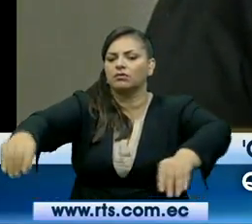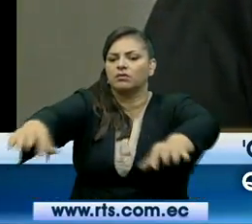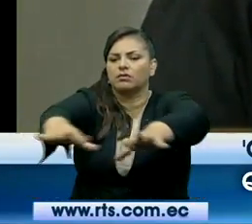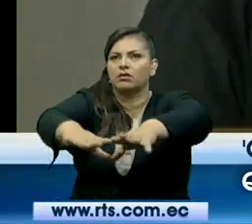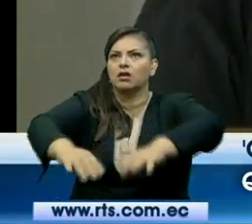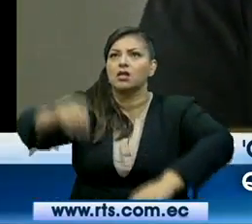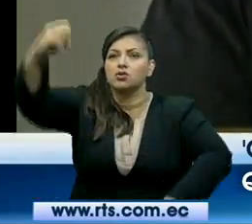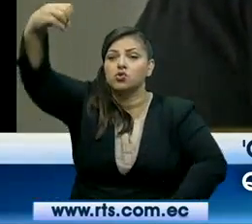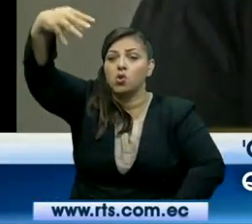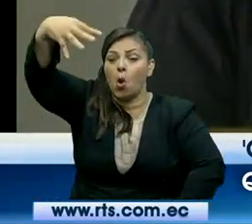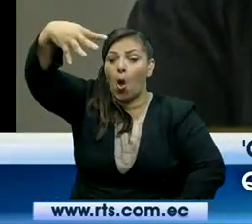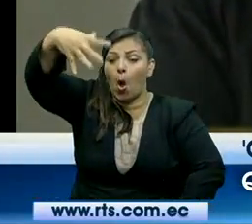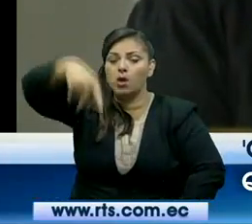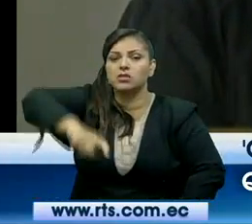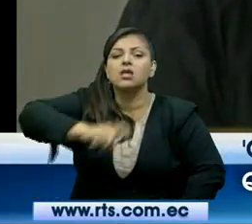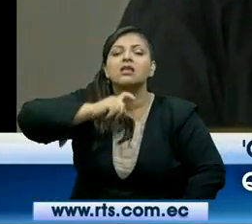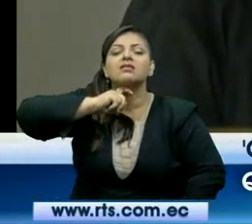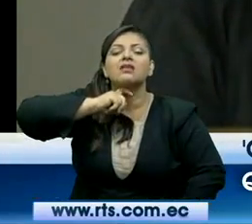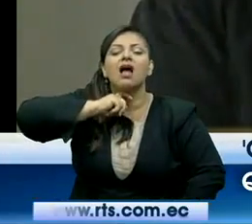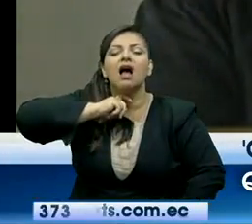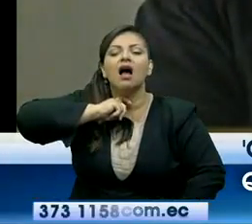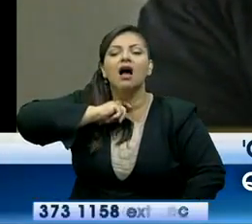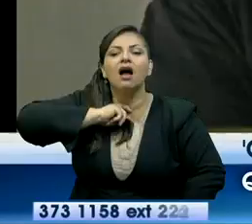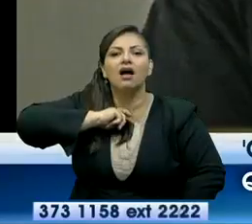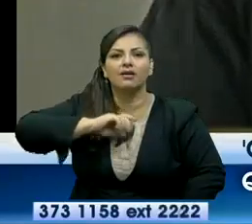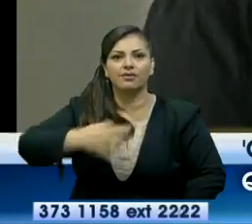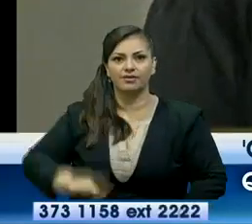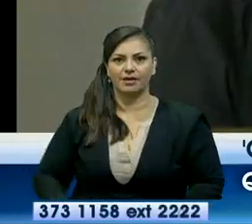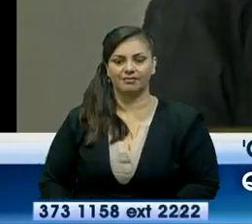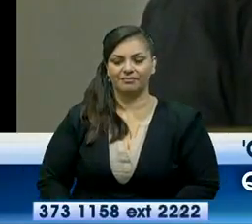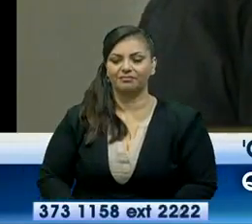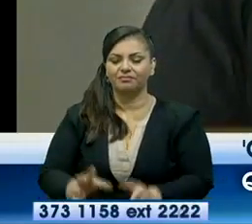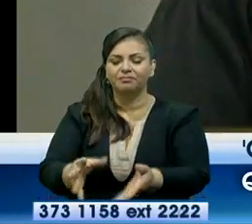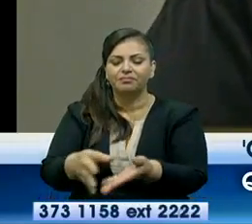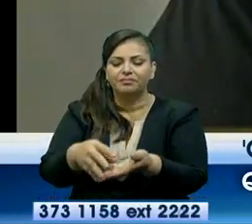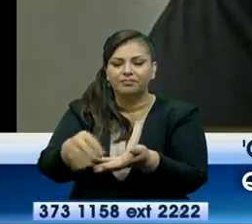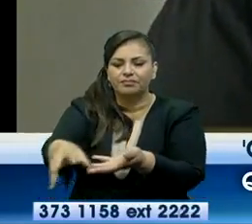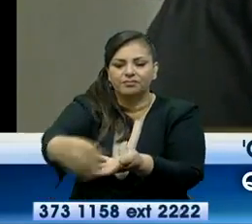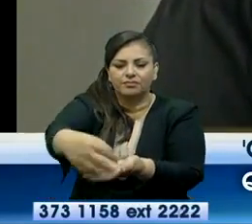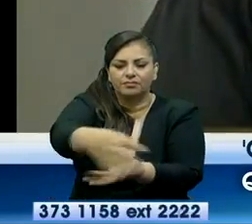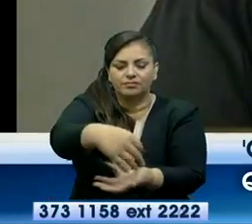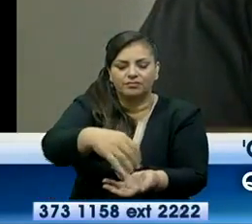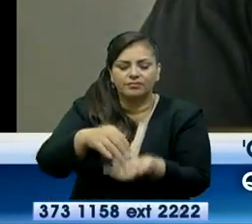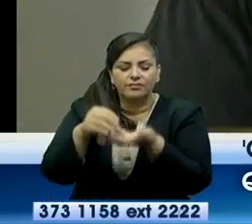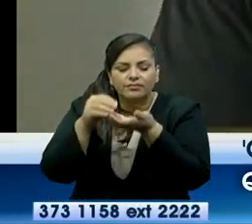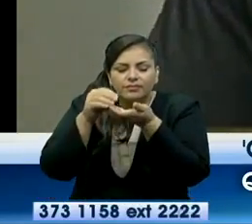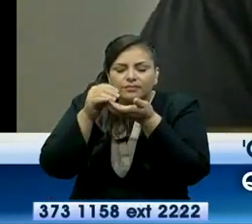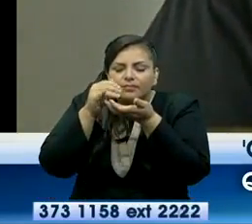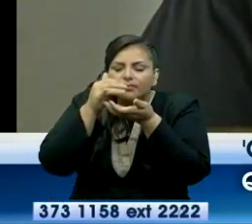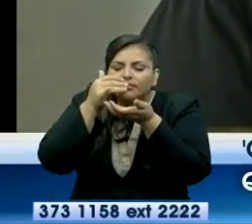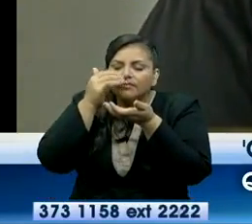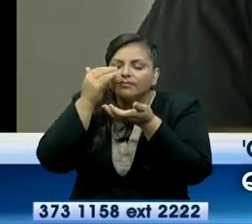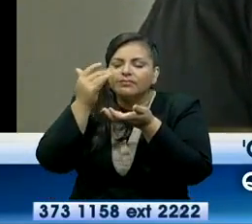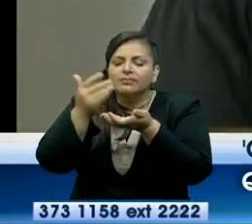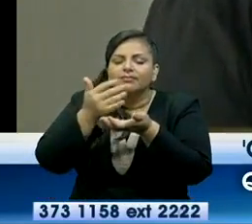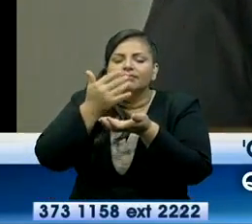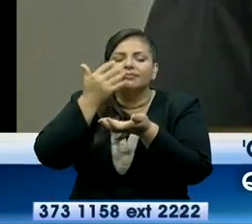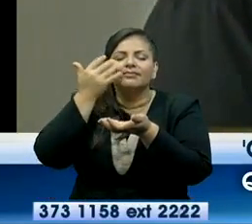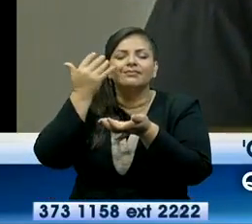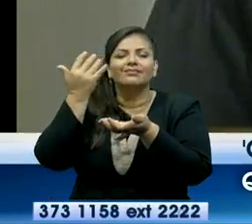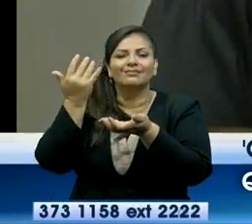hemos perdido ese aroma esta fragancia esas acidez que tiene el cacao de nuestra ciudad